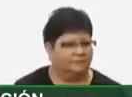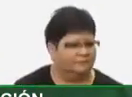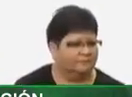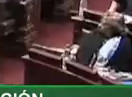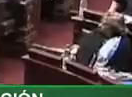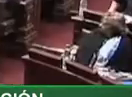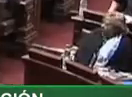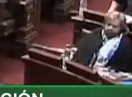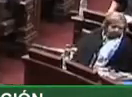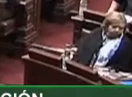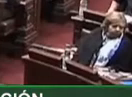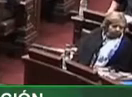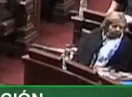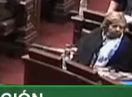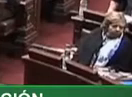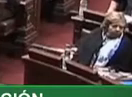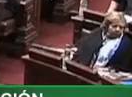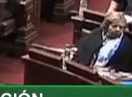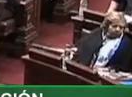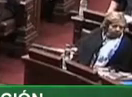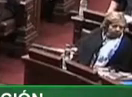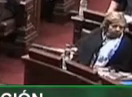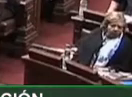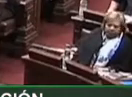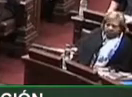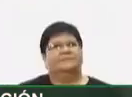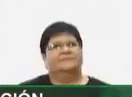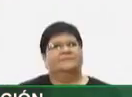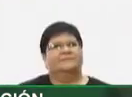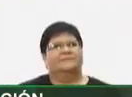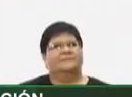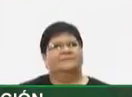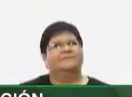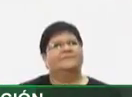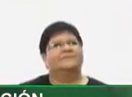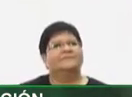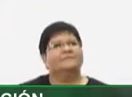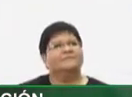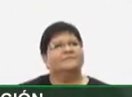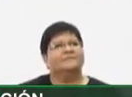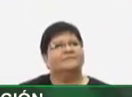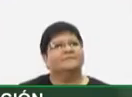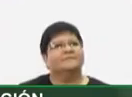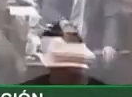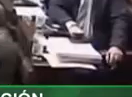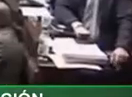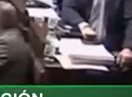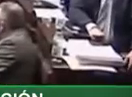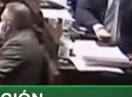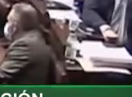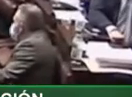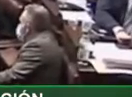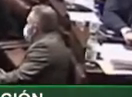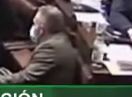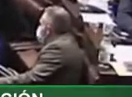Eran las 6:18 de la mañana de este domingo 5 de julio. Tras cuatro largas jornadas en el plenario y una sesión de 20 horas, culminaba